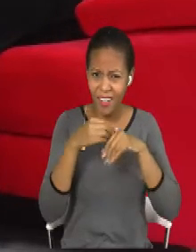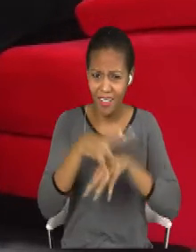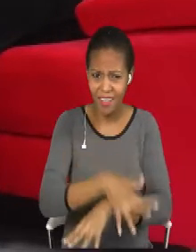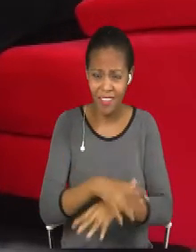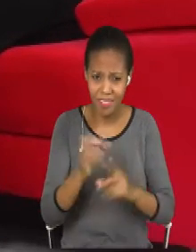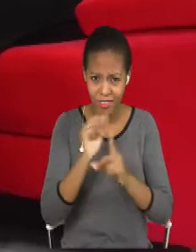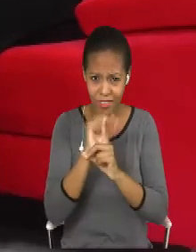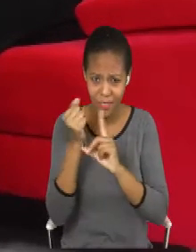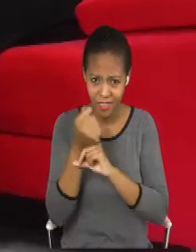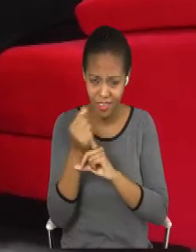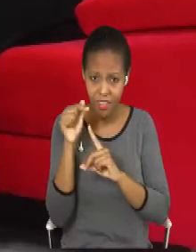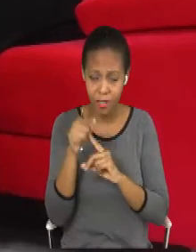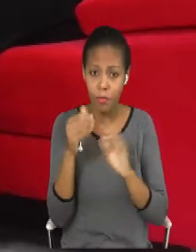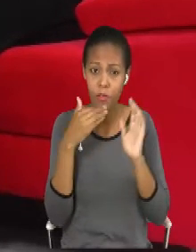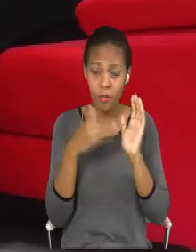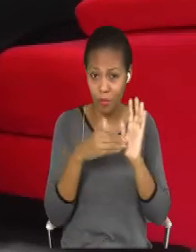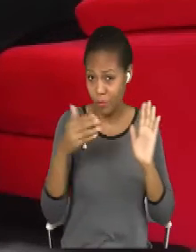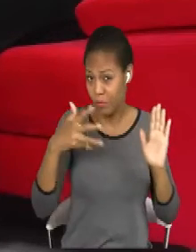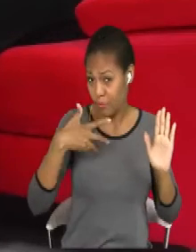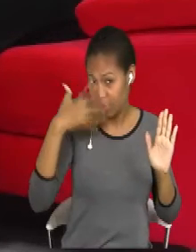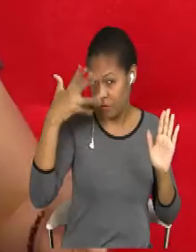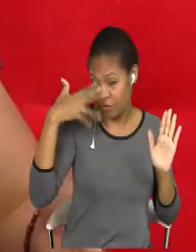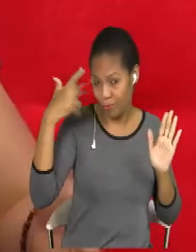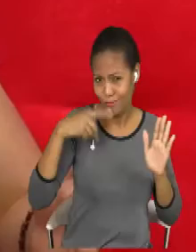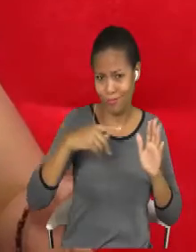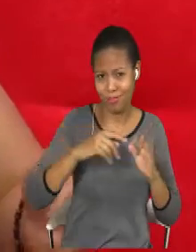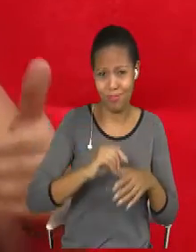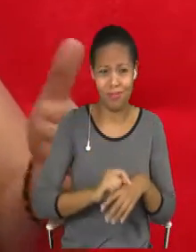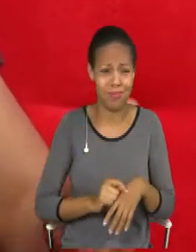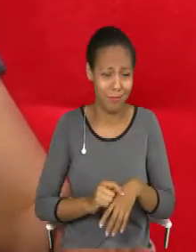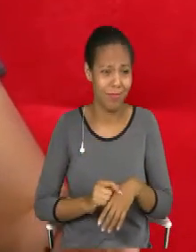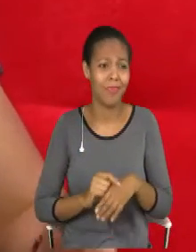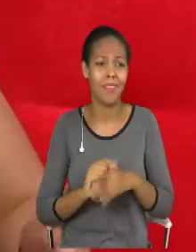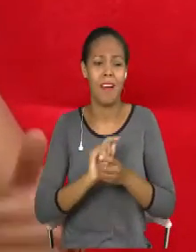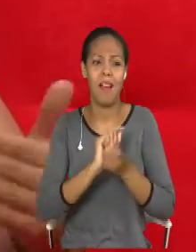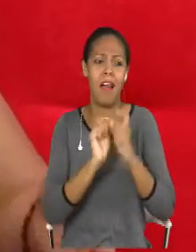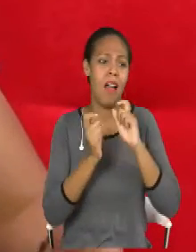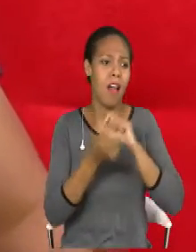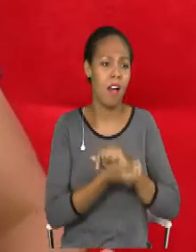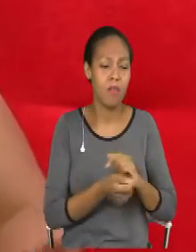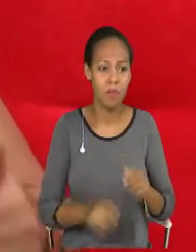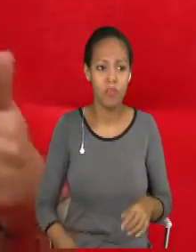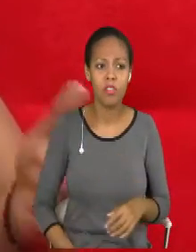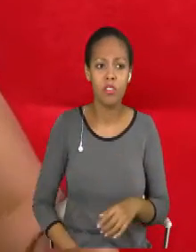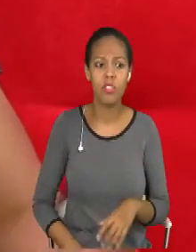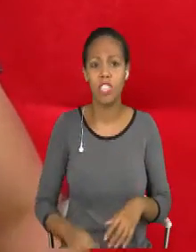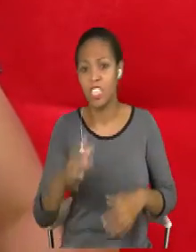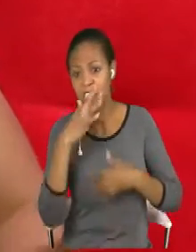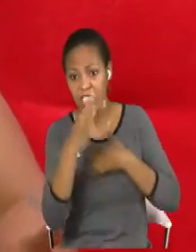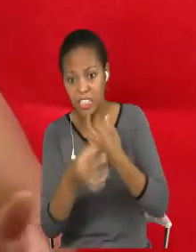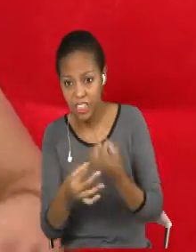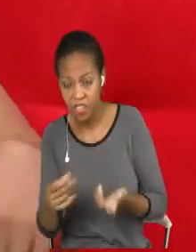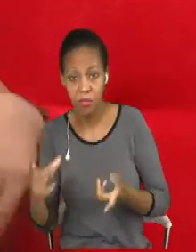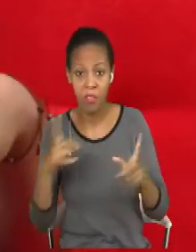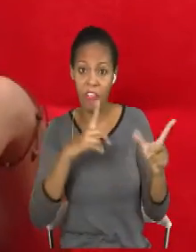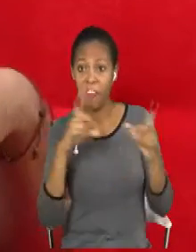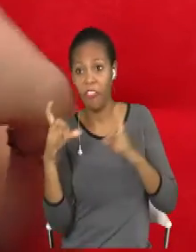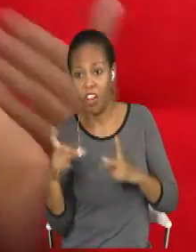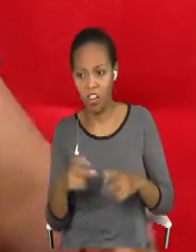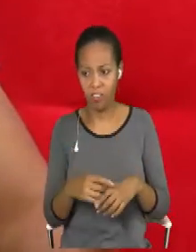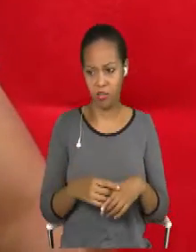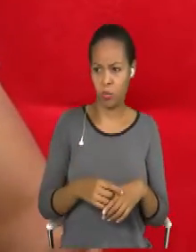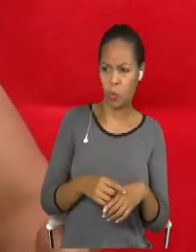evolucionaron, ya el Facebook no es ese, no es el morbo, no es el chisme, no es la foto, no es